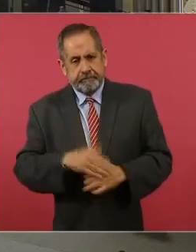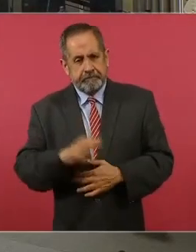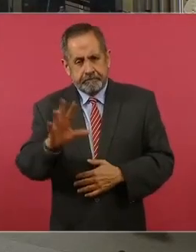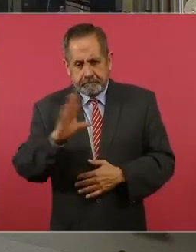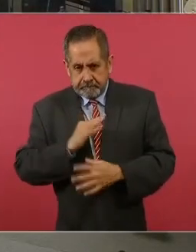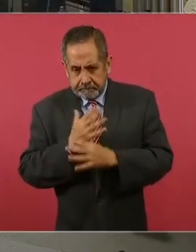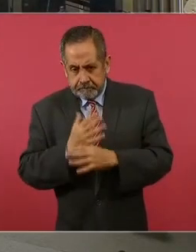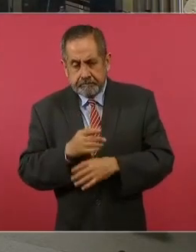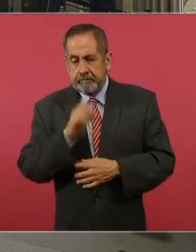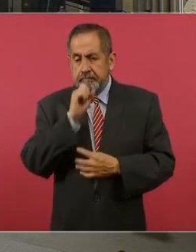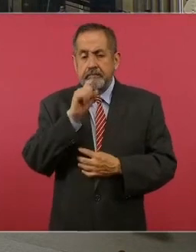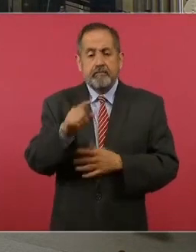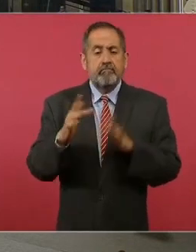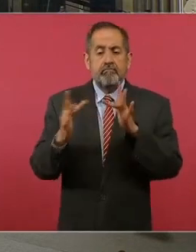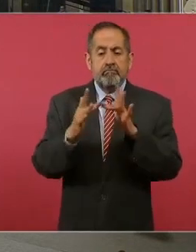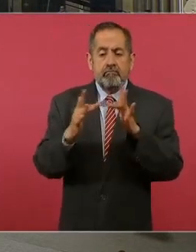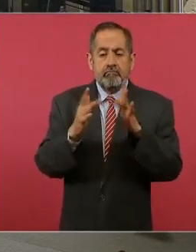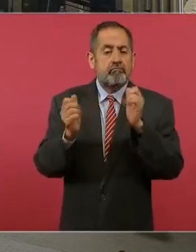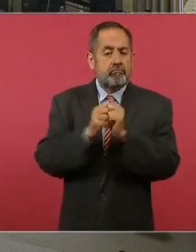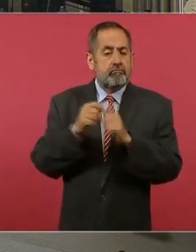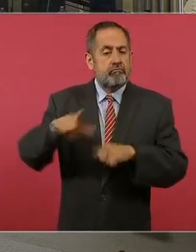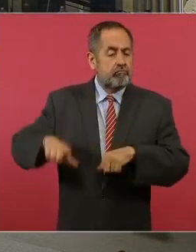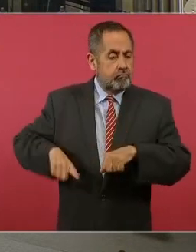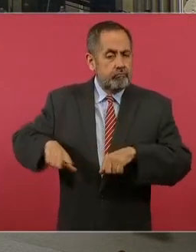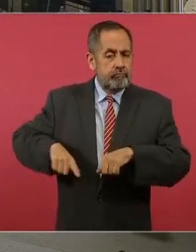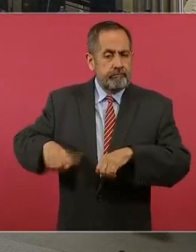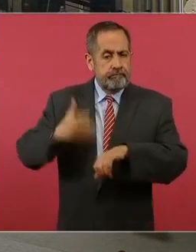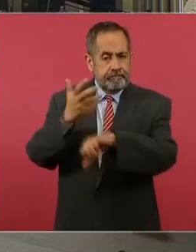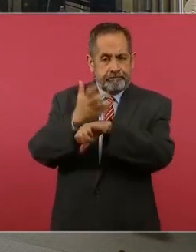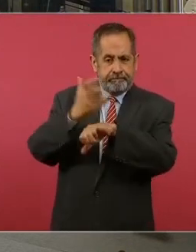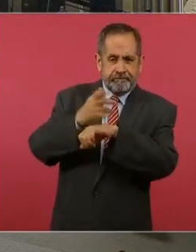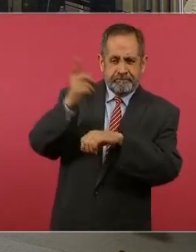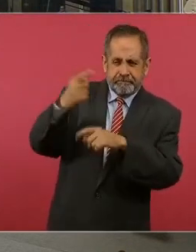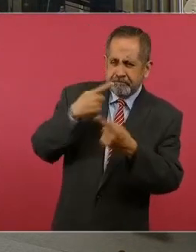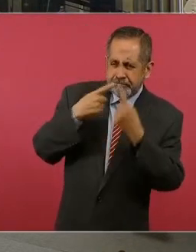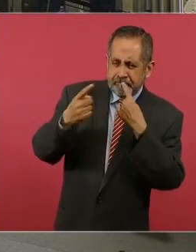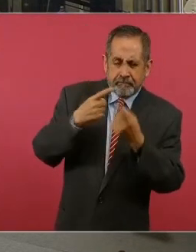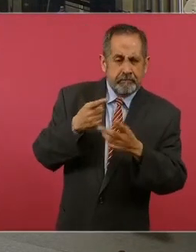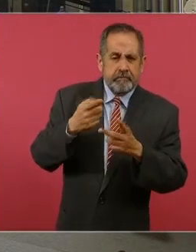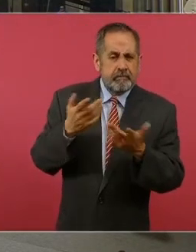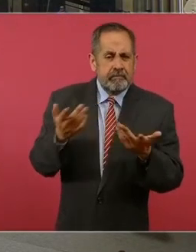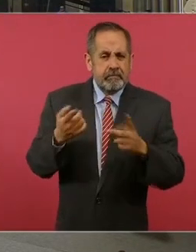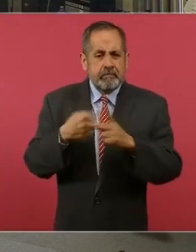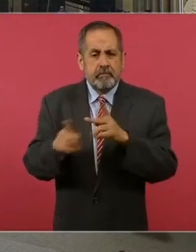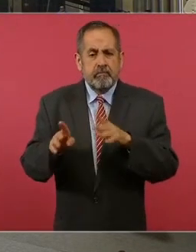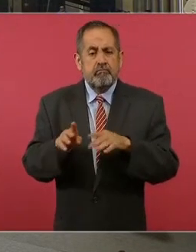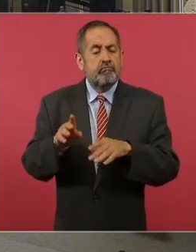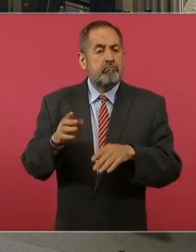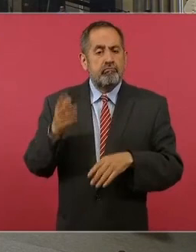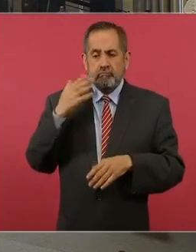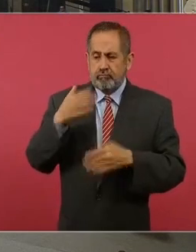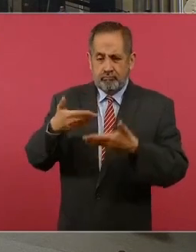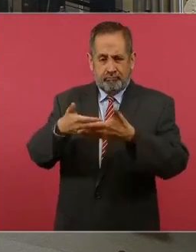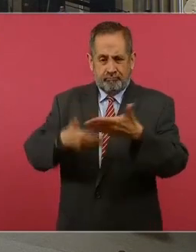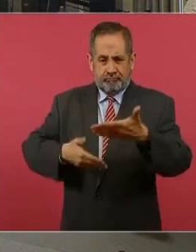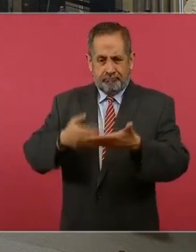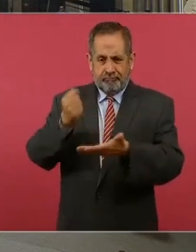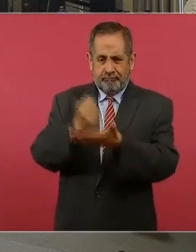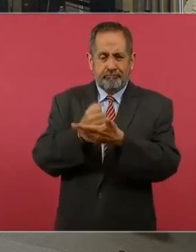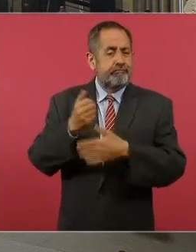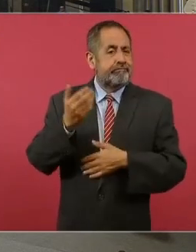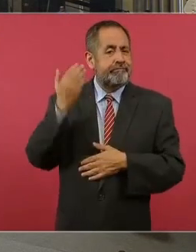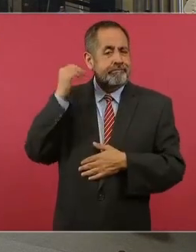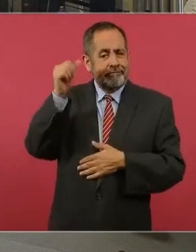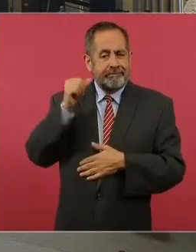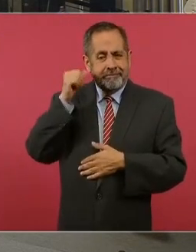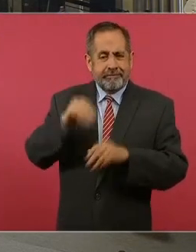comenta, que ha estado en contacto ya también con el gobierno de Estados Unidos, no sé si fue a partir de que dio a conocer este documento en abril pasado